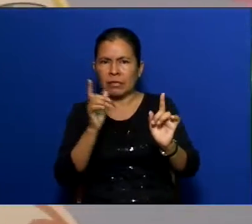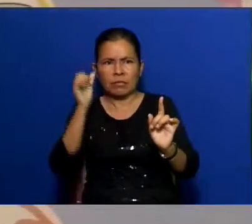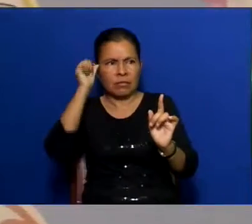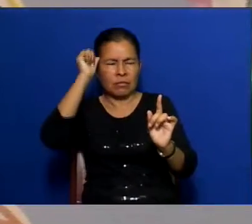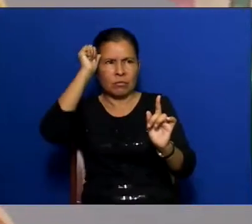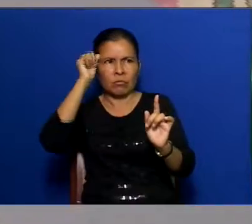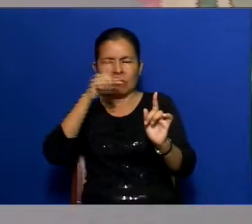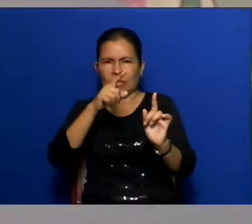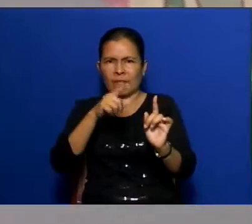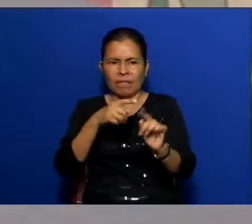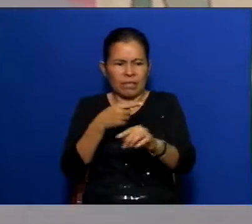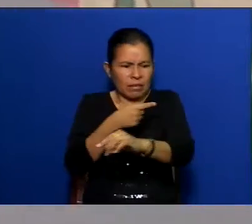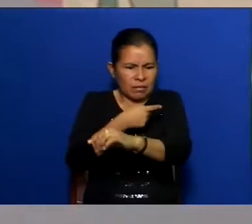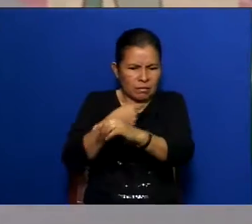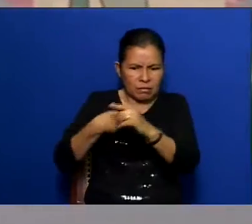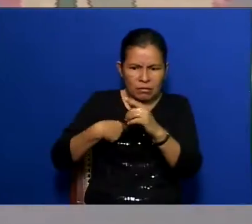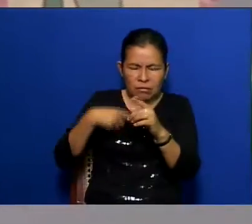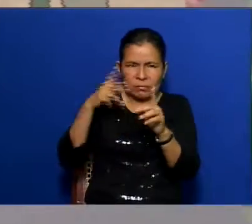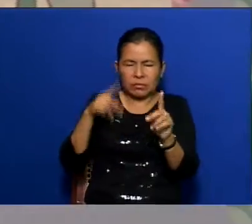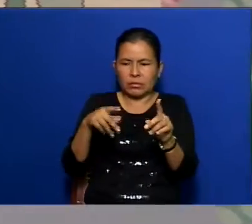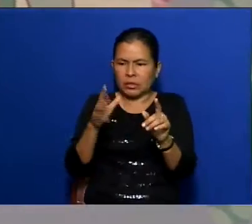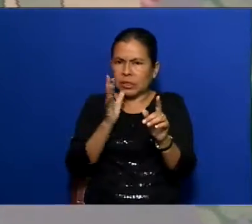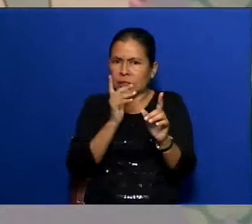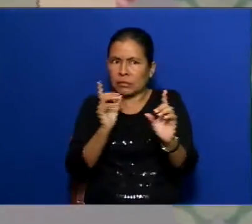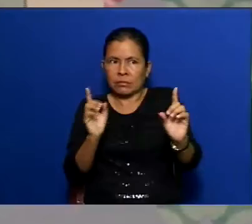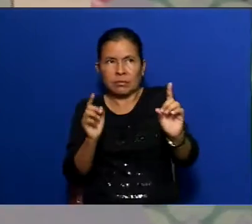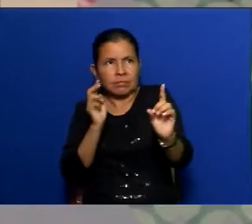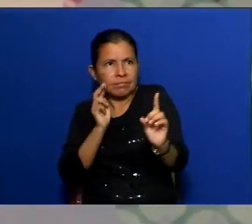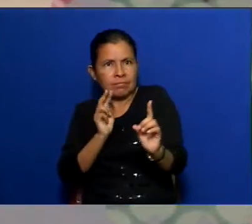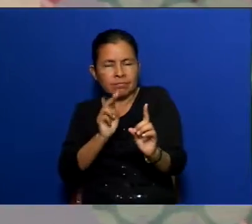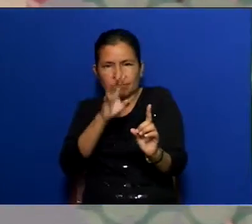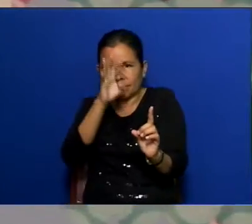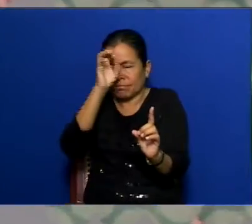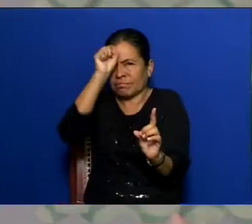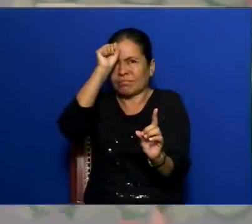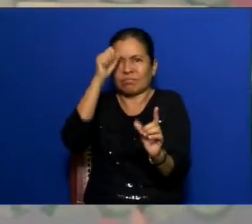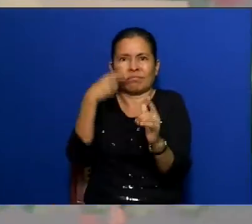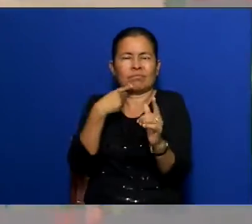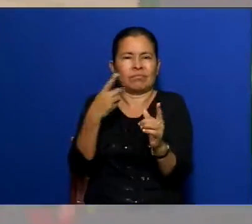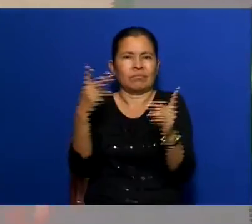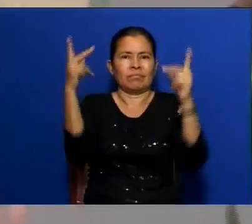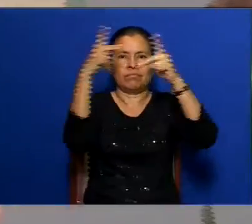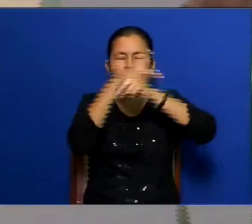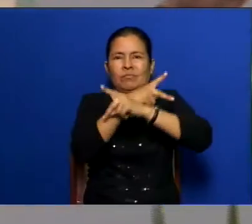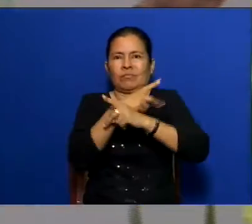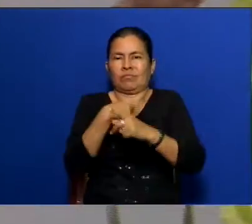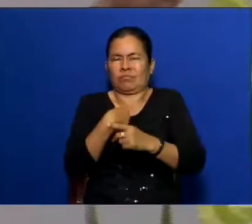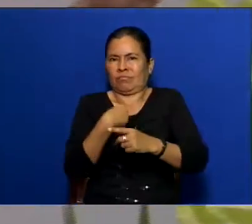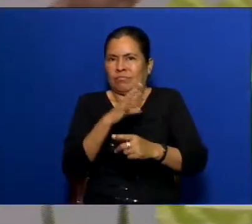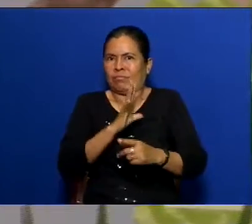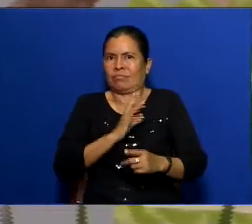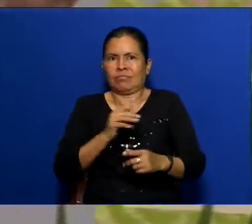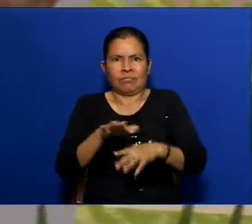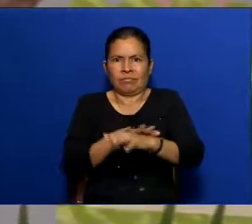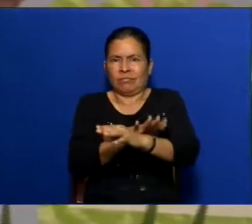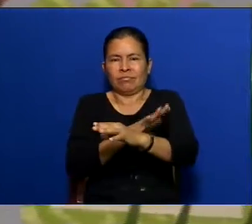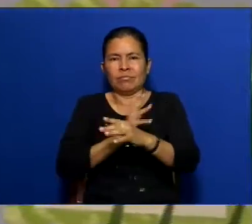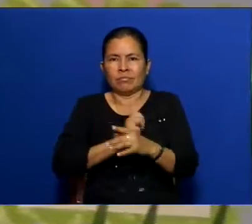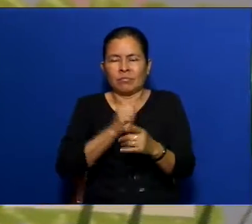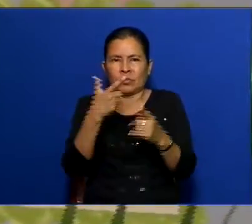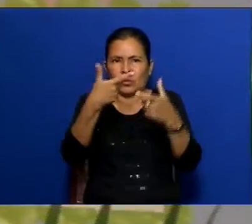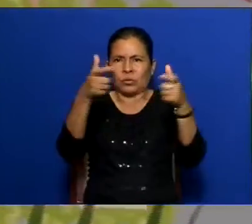traumas severos, y eso era más traumático para el niño, estar con claro, todo un grupo de